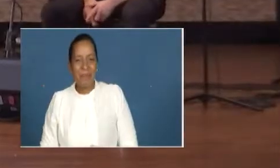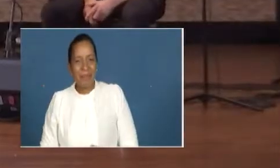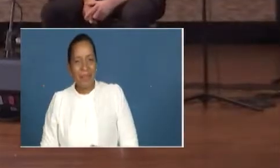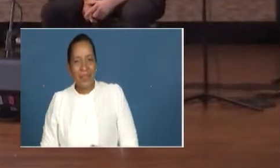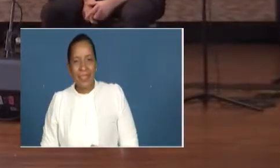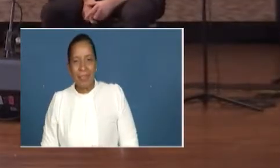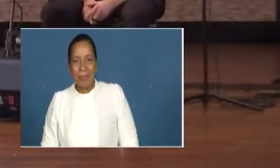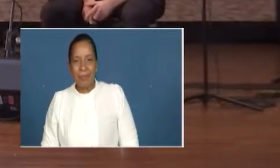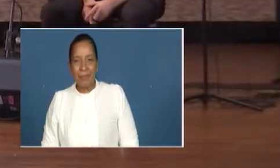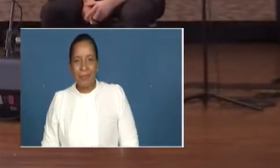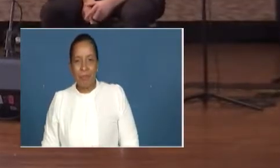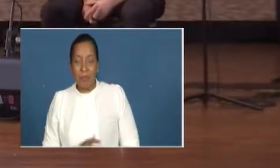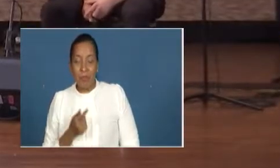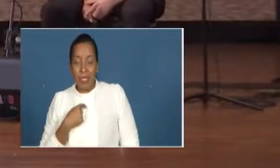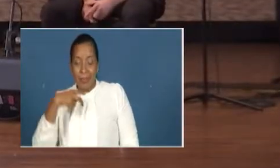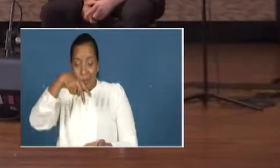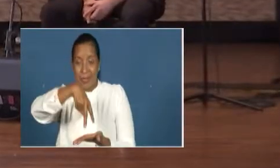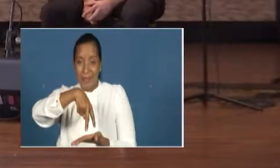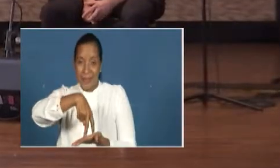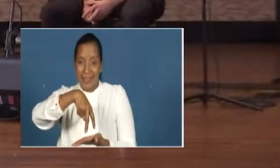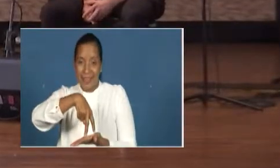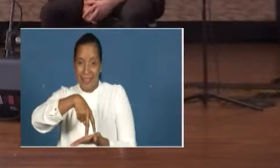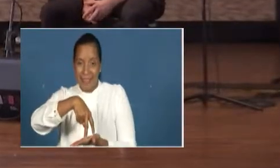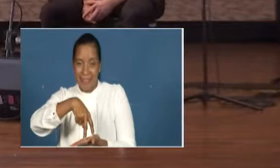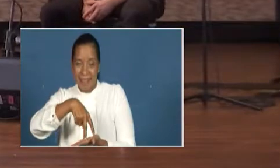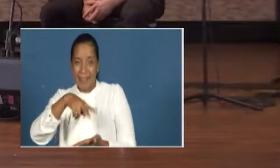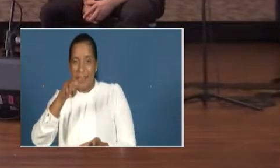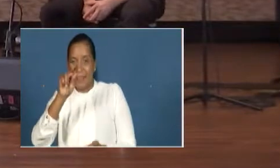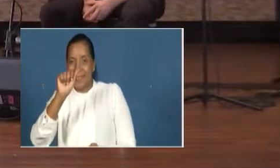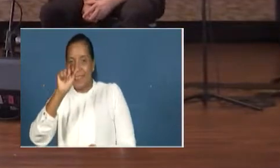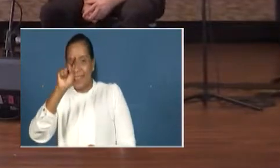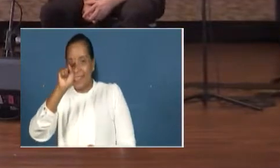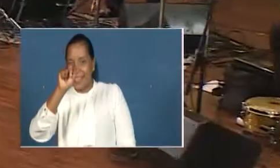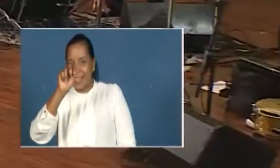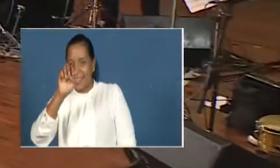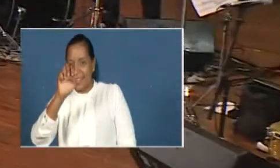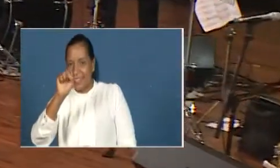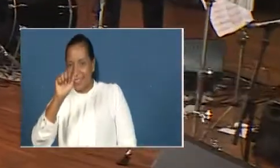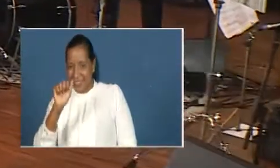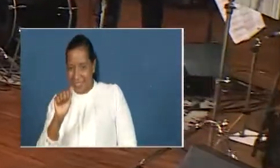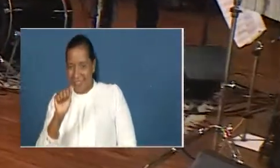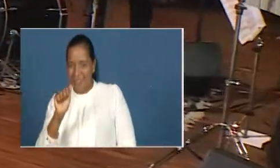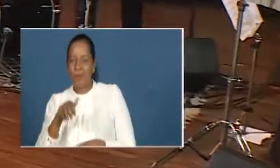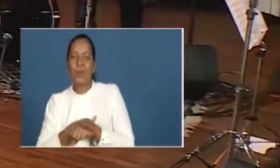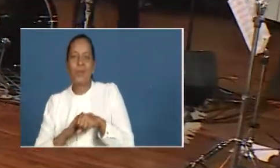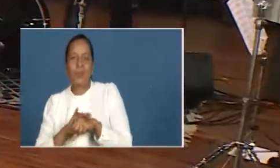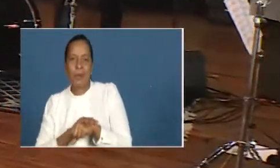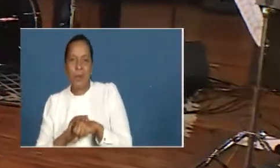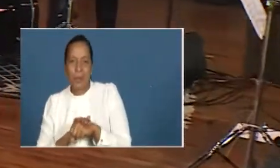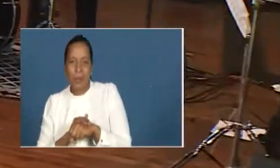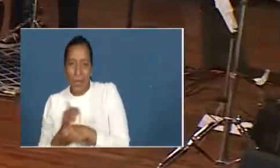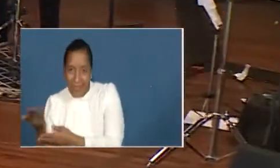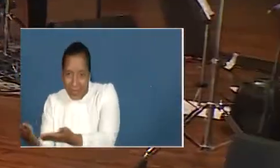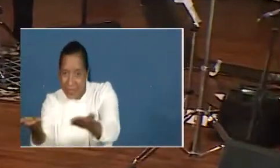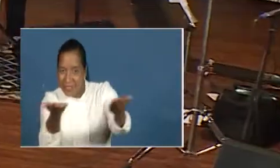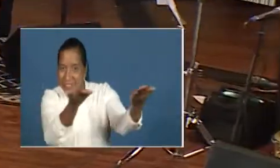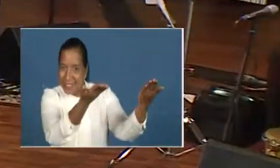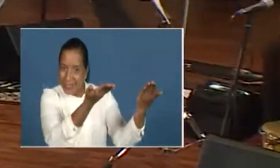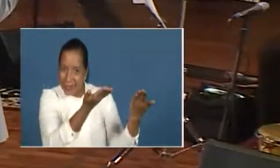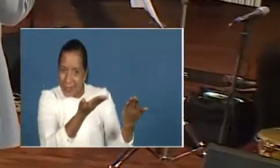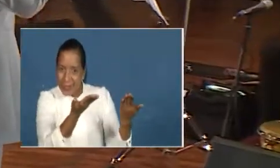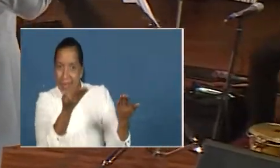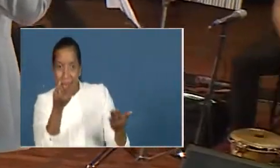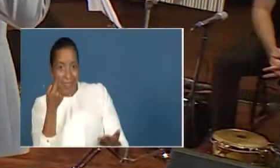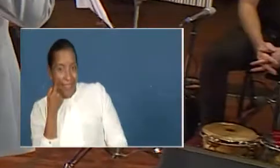te pares un momentito. Vanessa, por favor, ven acá. Porque yo quiero que el público te